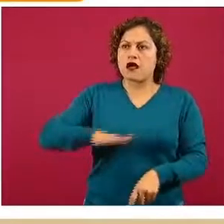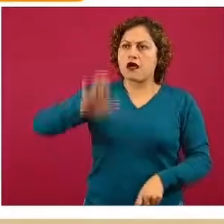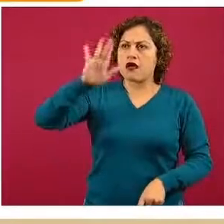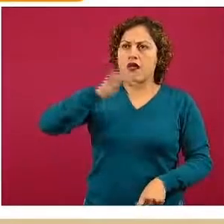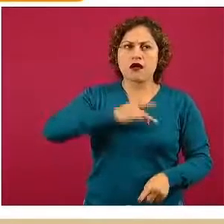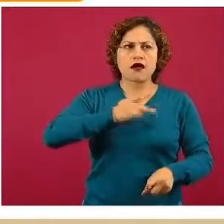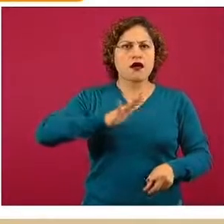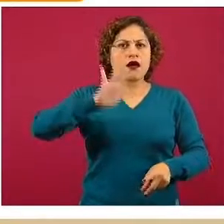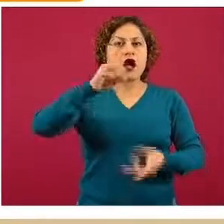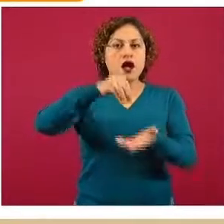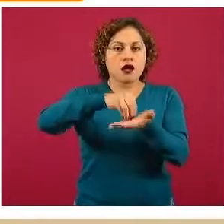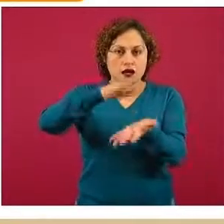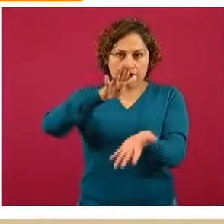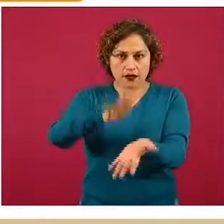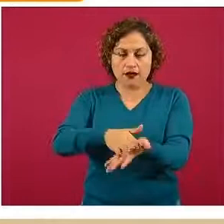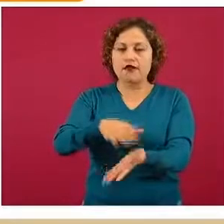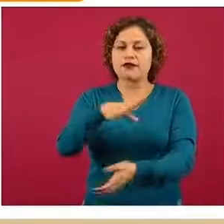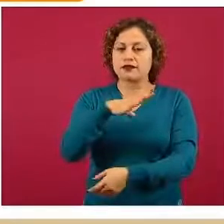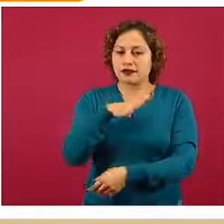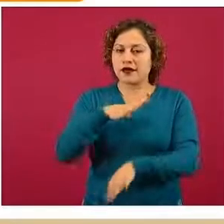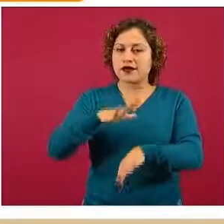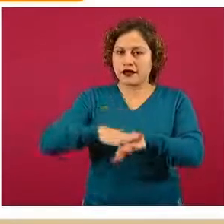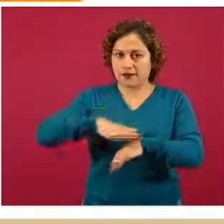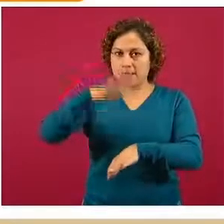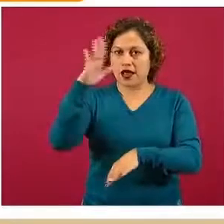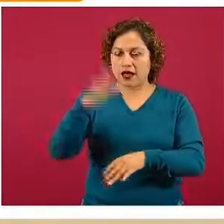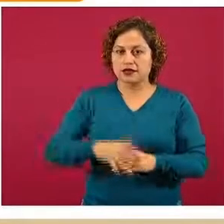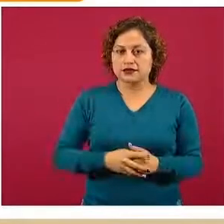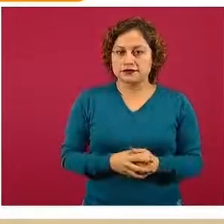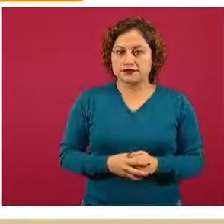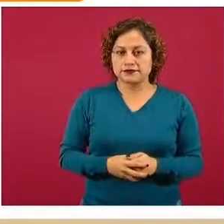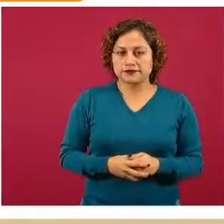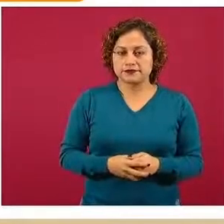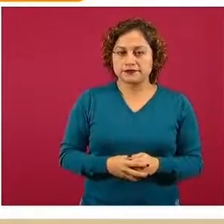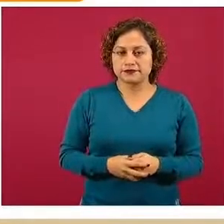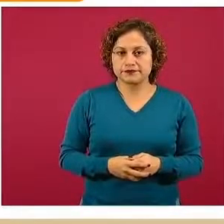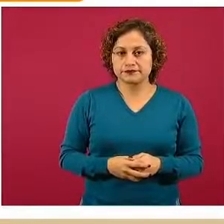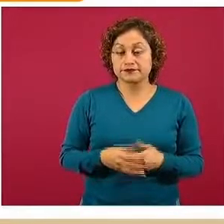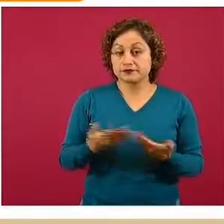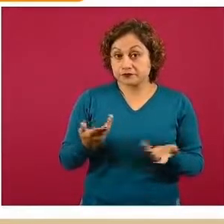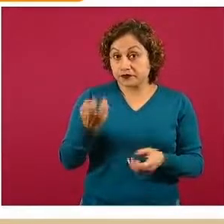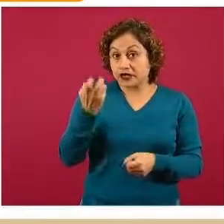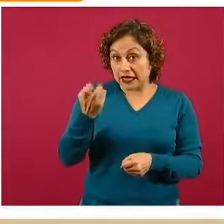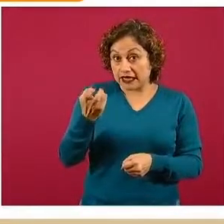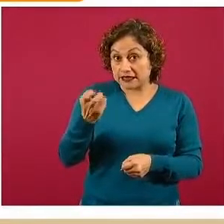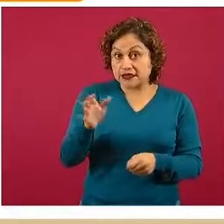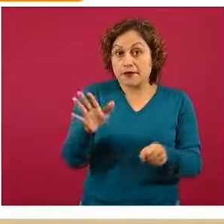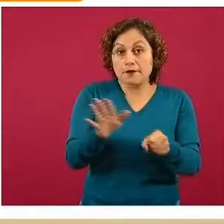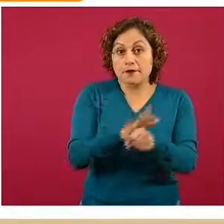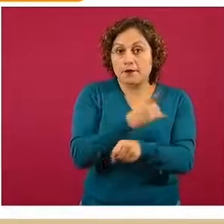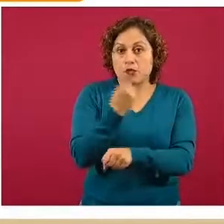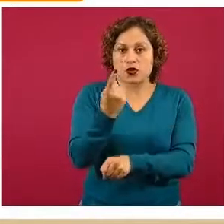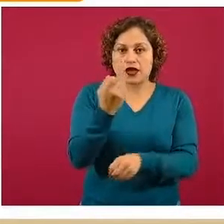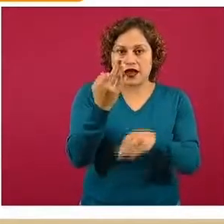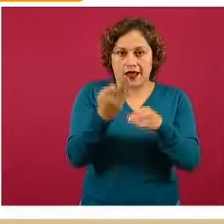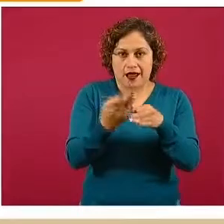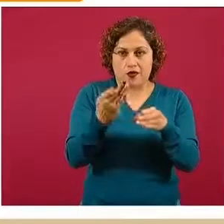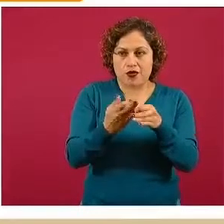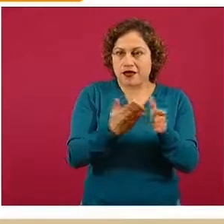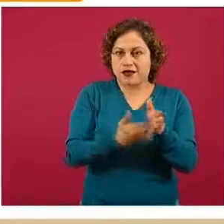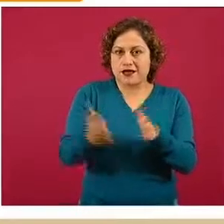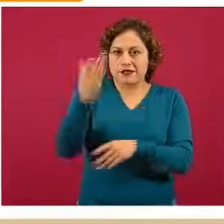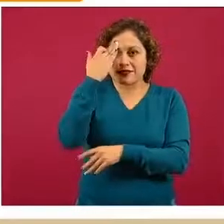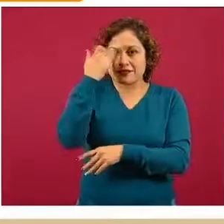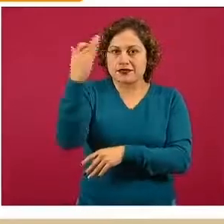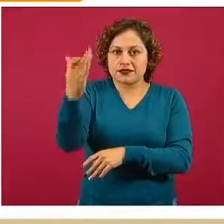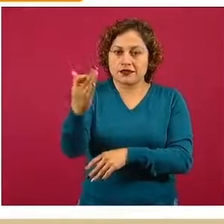al sistema, y esto corresponde precisamente al avance que estamos teniendo en la temporada invernal, y en donde en la